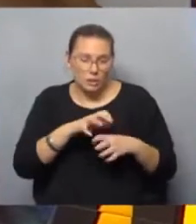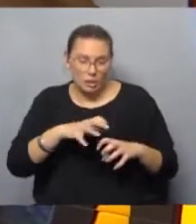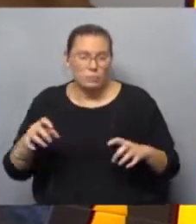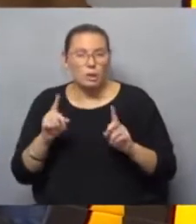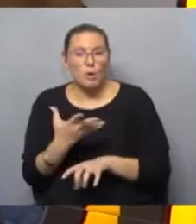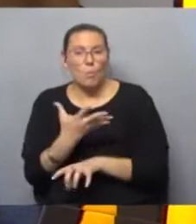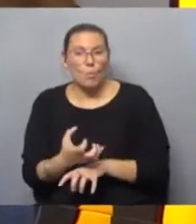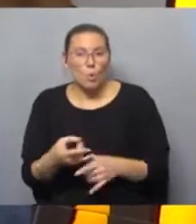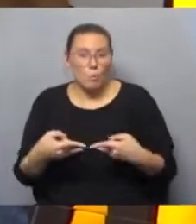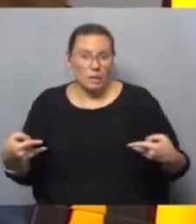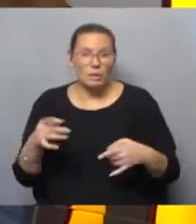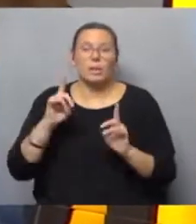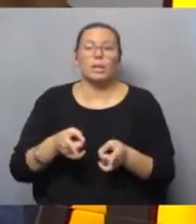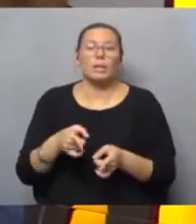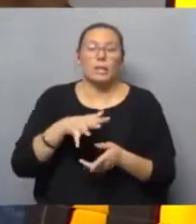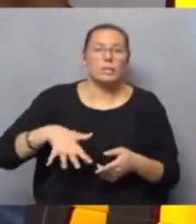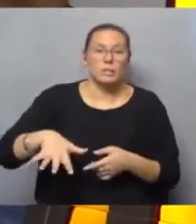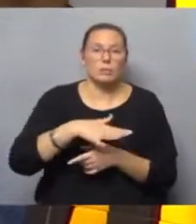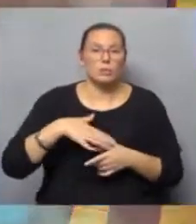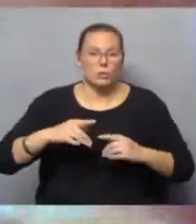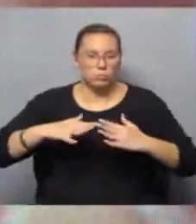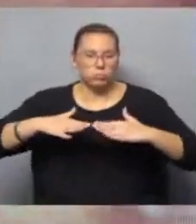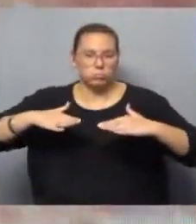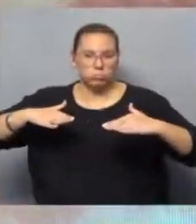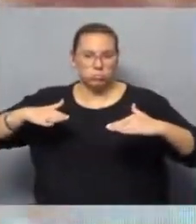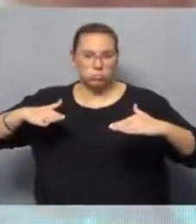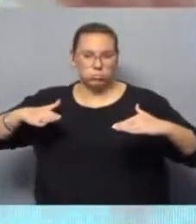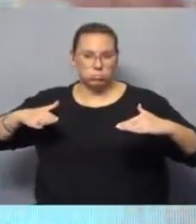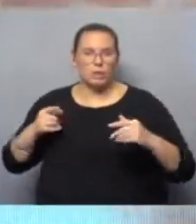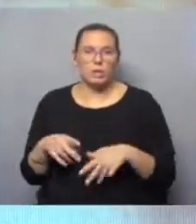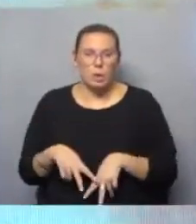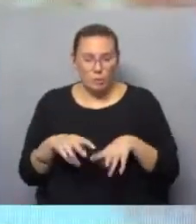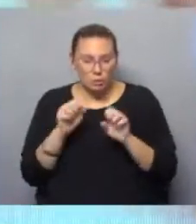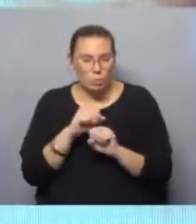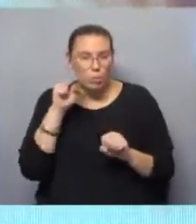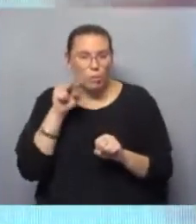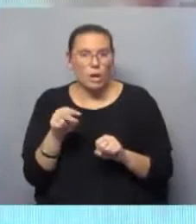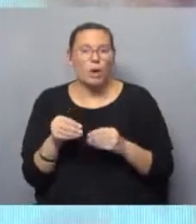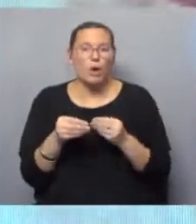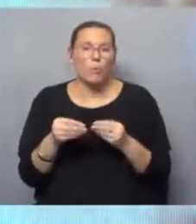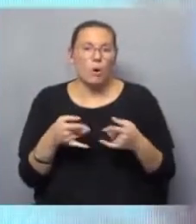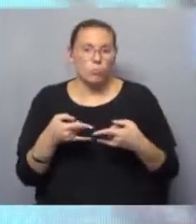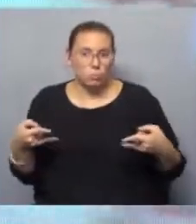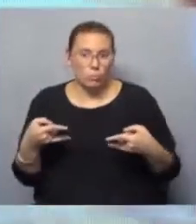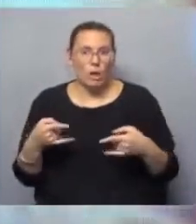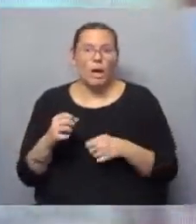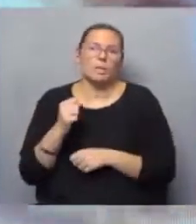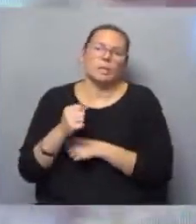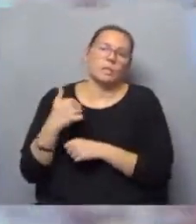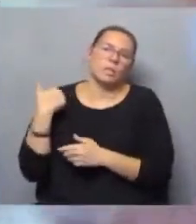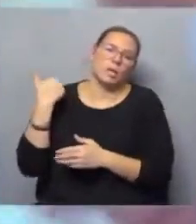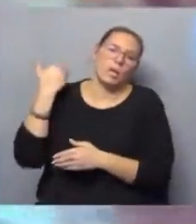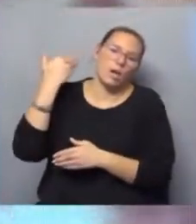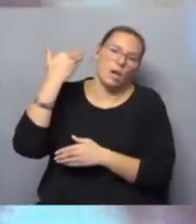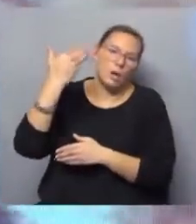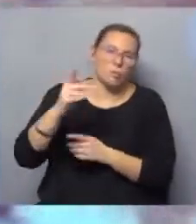dio a conocer en principio que esa zona se estaba separando una de la otra. Se estudió, se logró ver cómo el magnetismo a lo largo del tiempo se iba invirtiendo en